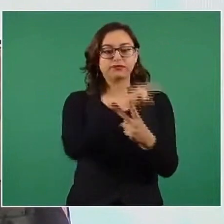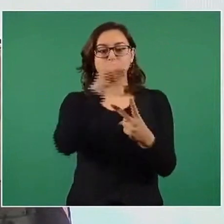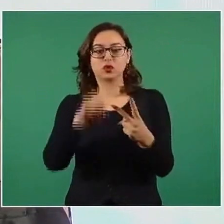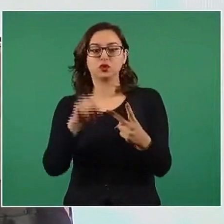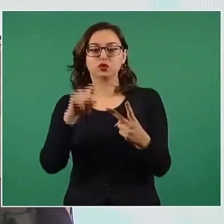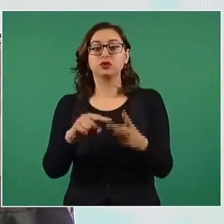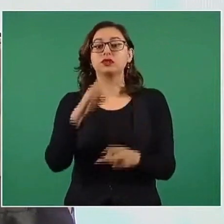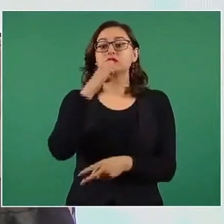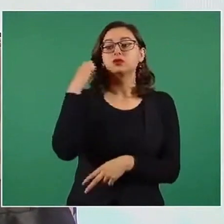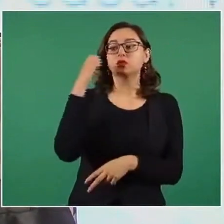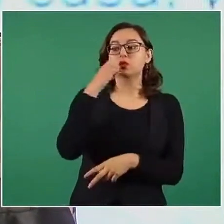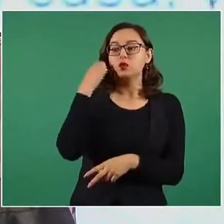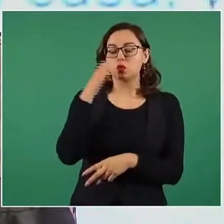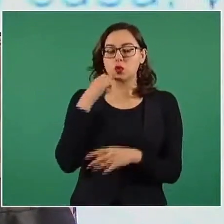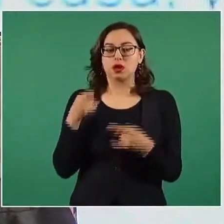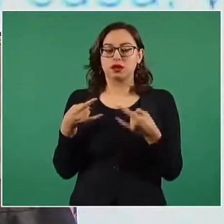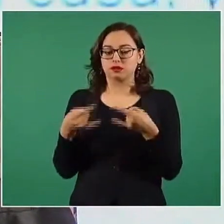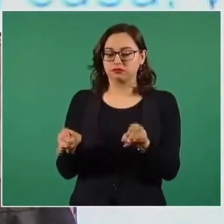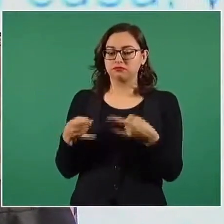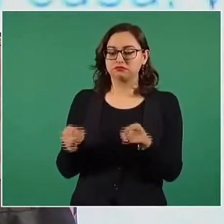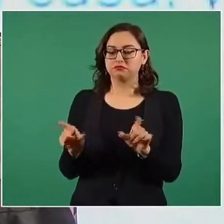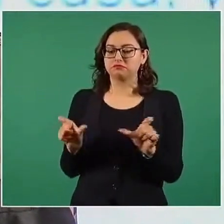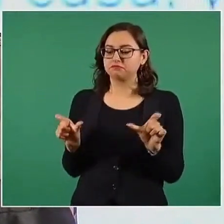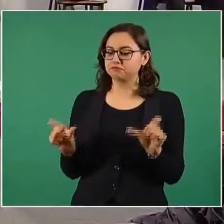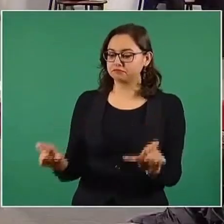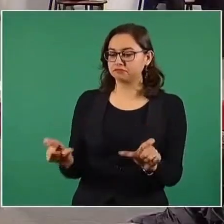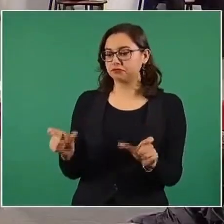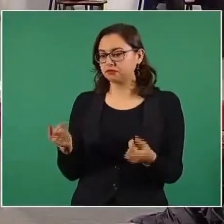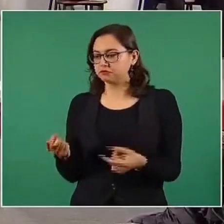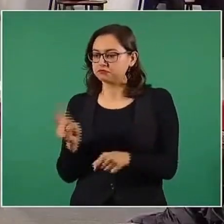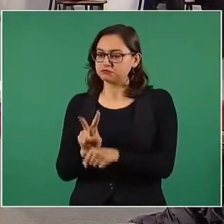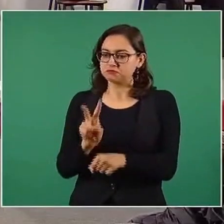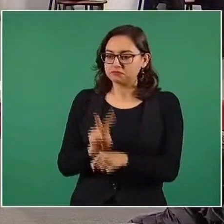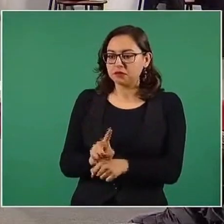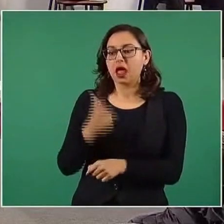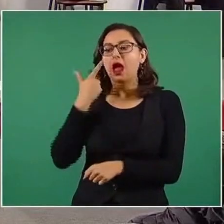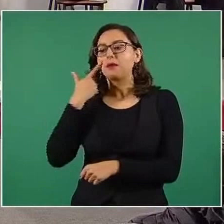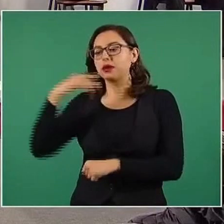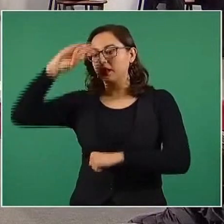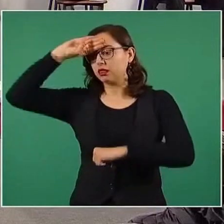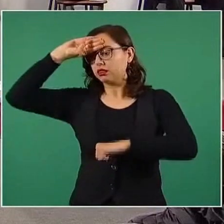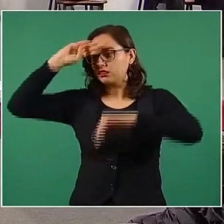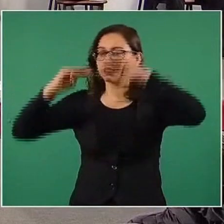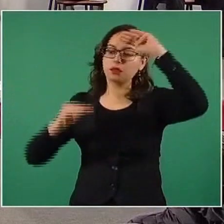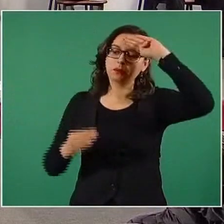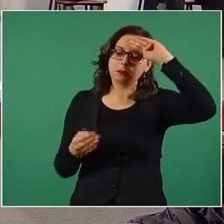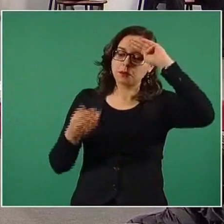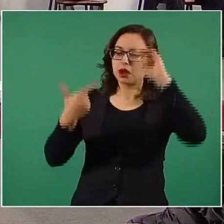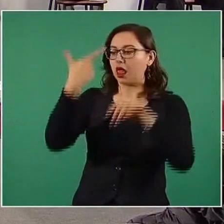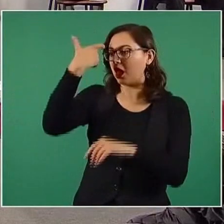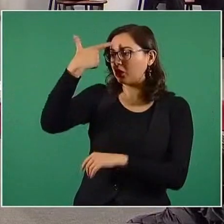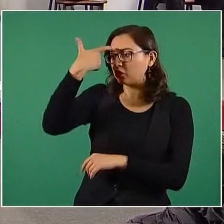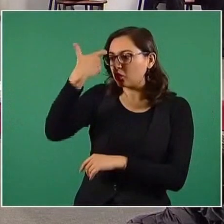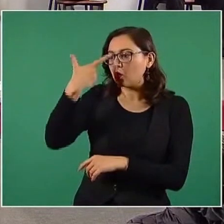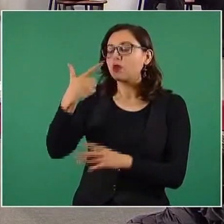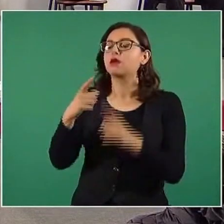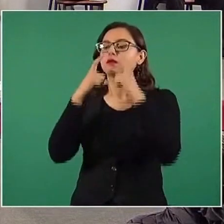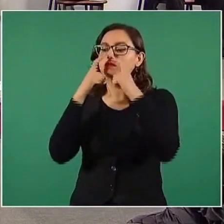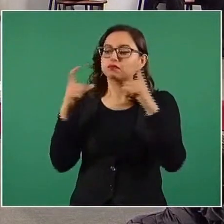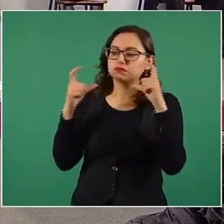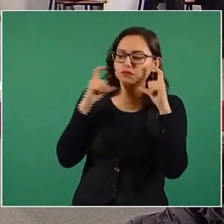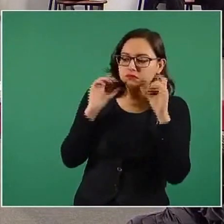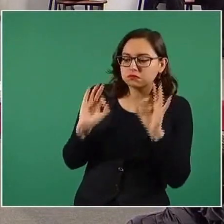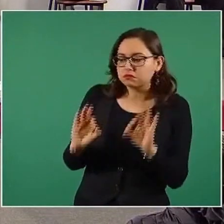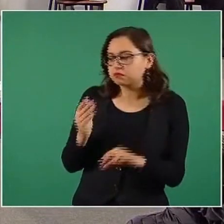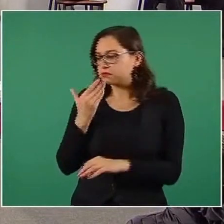llega a la escuela, va a haber precisamente un comité que esté tomando temperatura y que esté checando que el niño lleve su cubreboca, que es